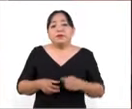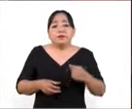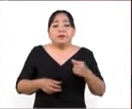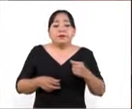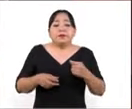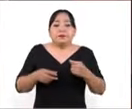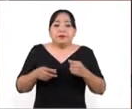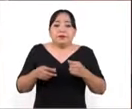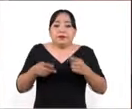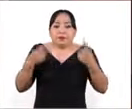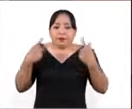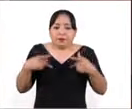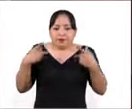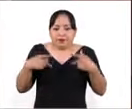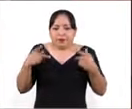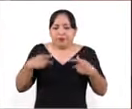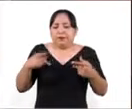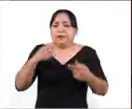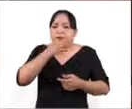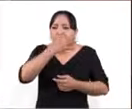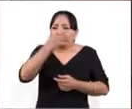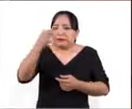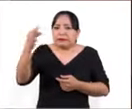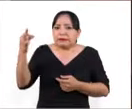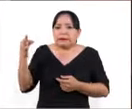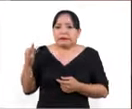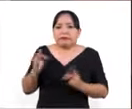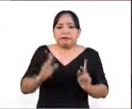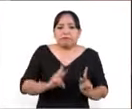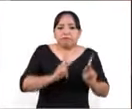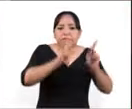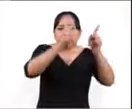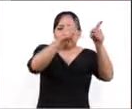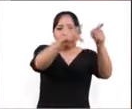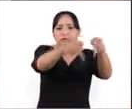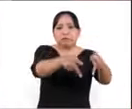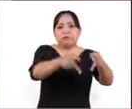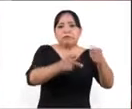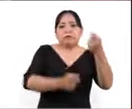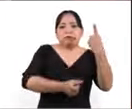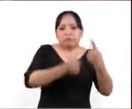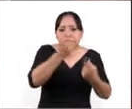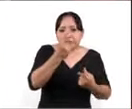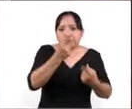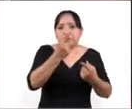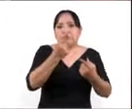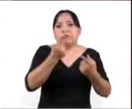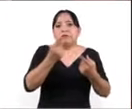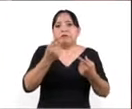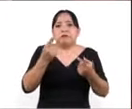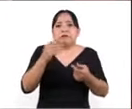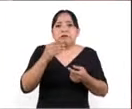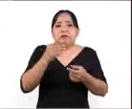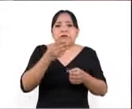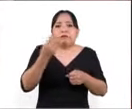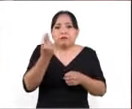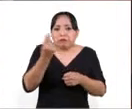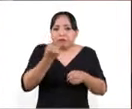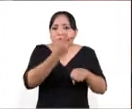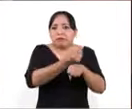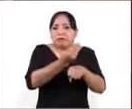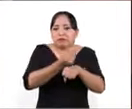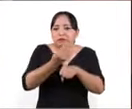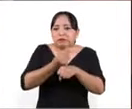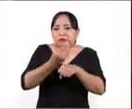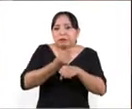ustedes cómo va a ser ahí el protocolo, cómo van a revisar, sobre todo porque también la ciudadanía está apoyando y